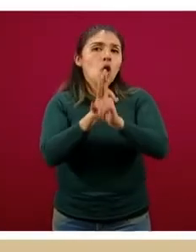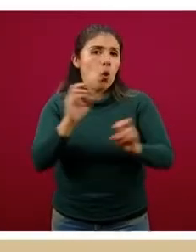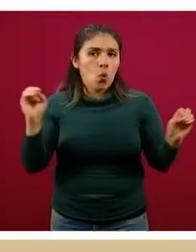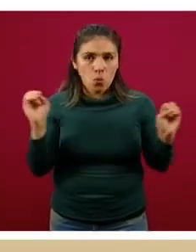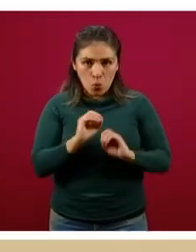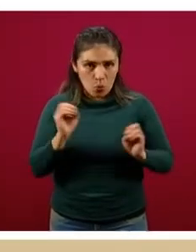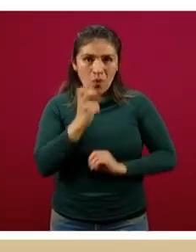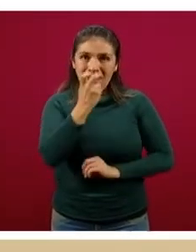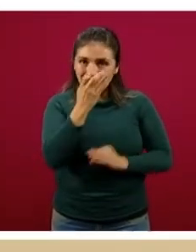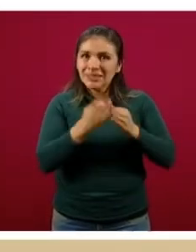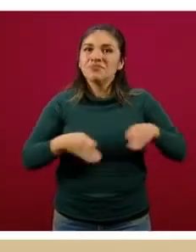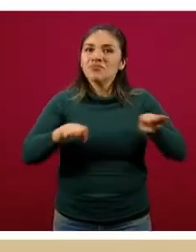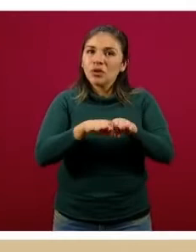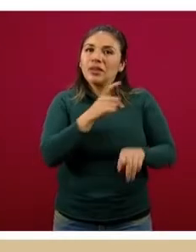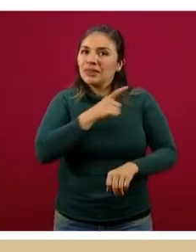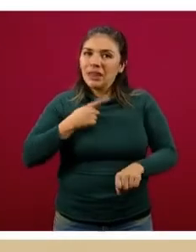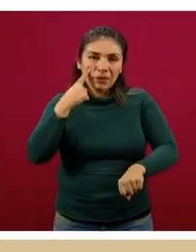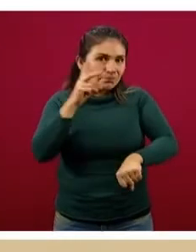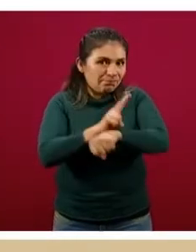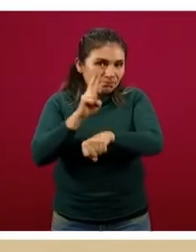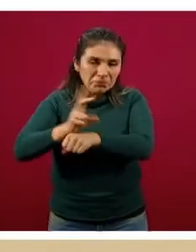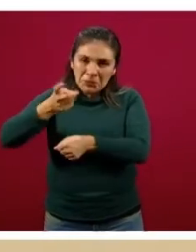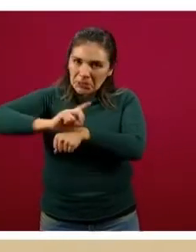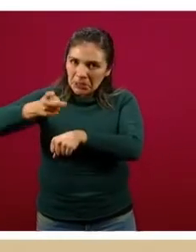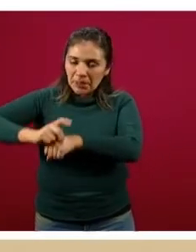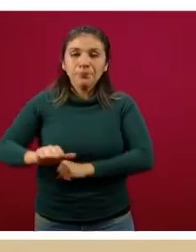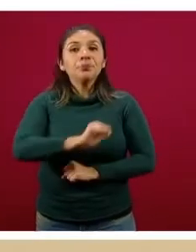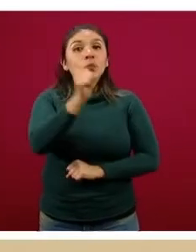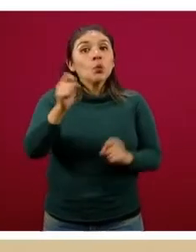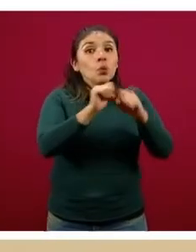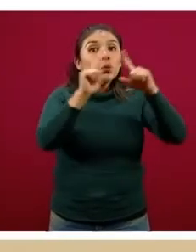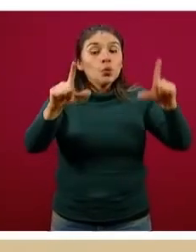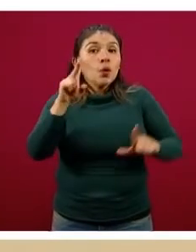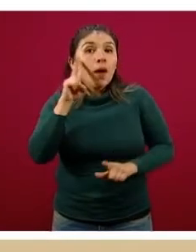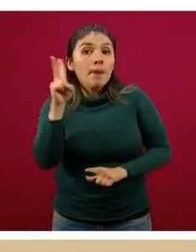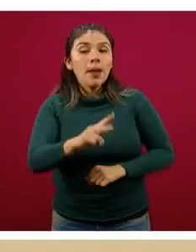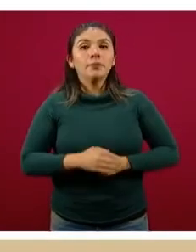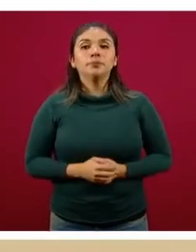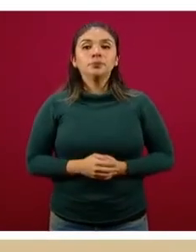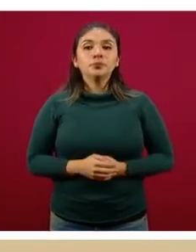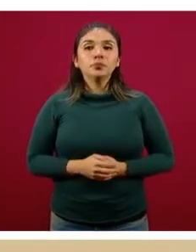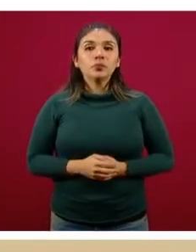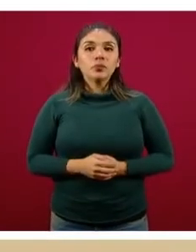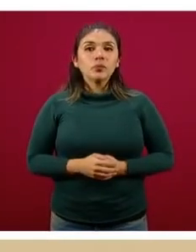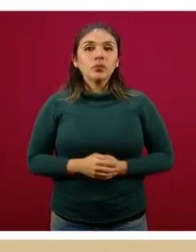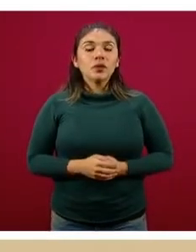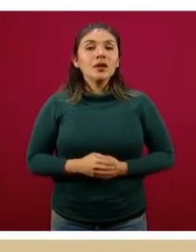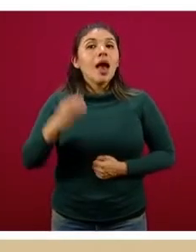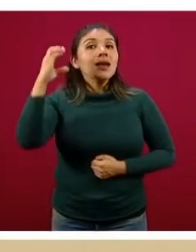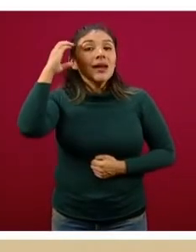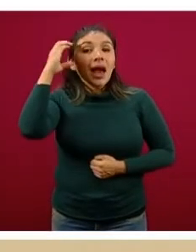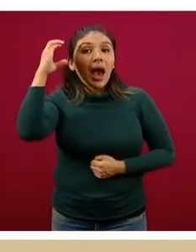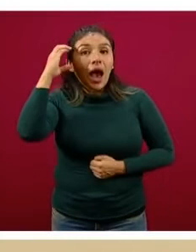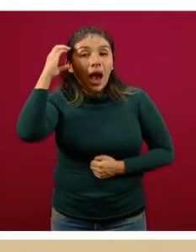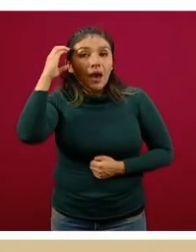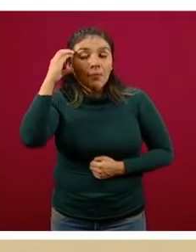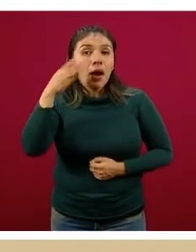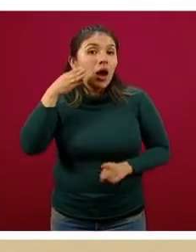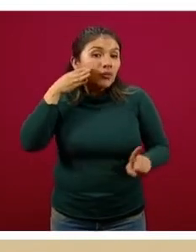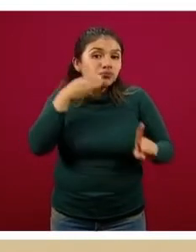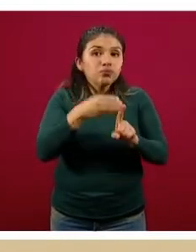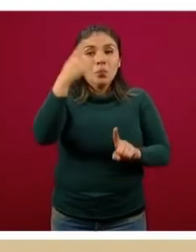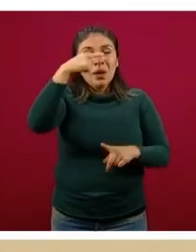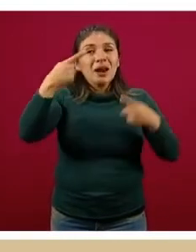monitoreo de manera diaria. En la siguiente diapositiva veremos específicamente las camas que se destinan a